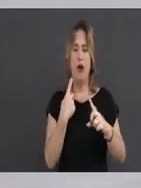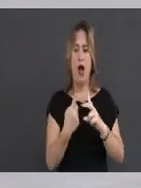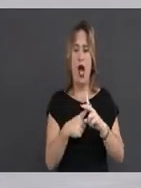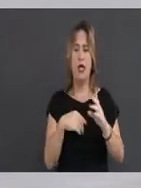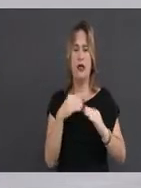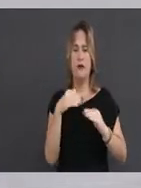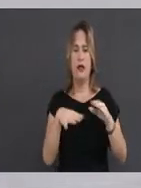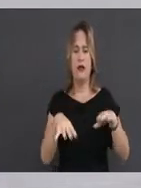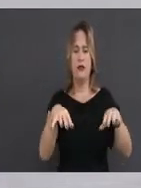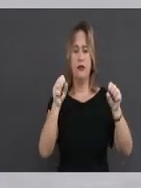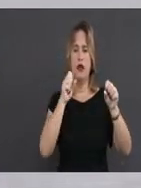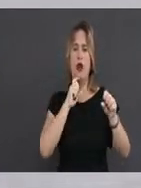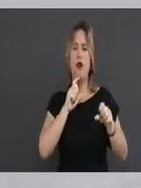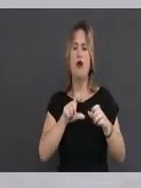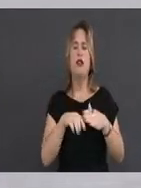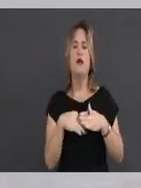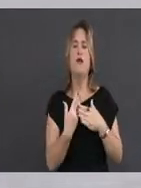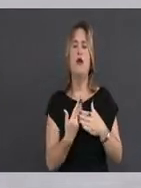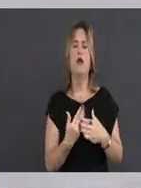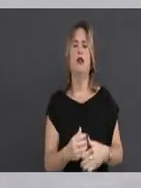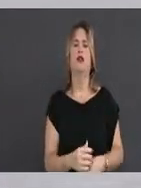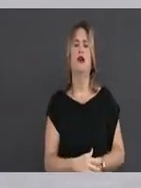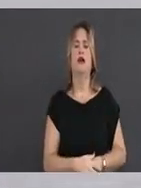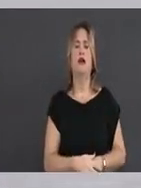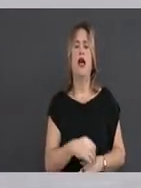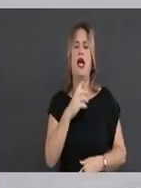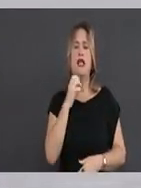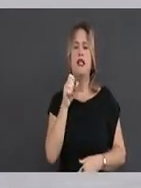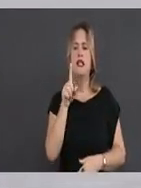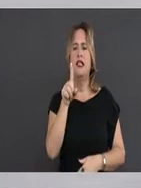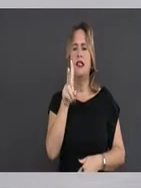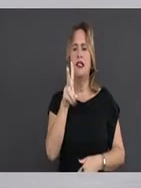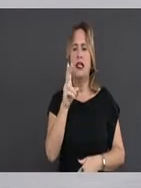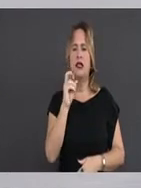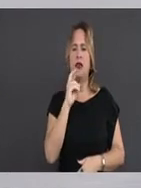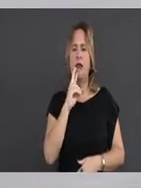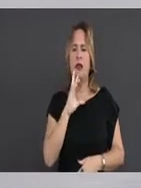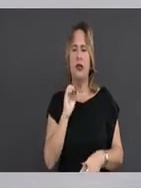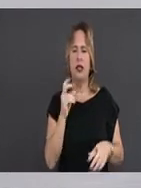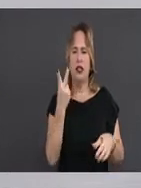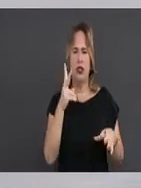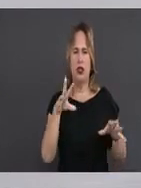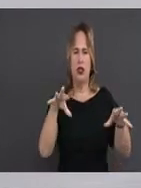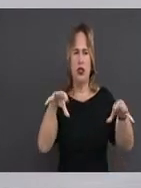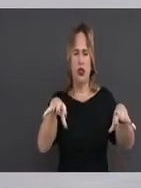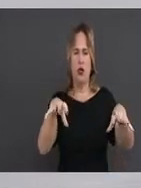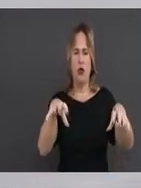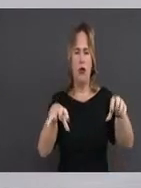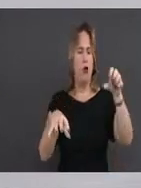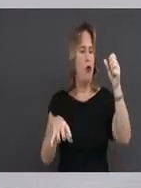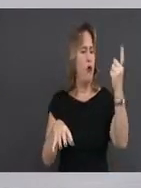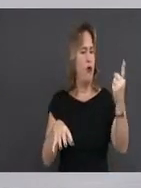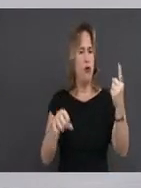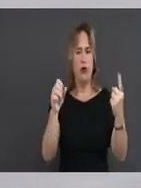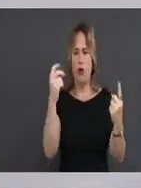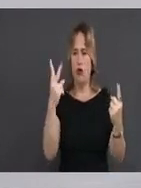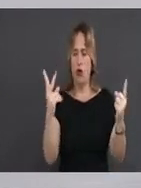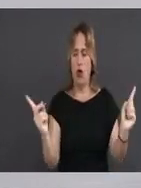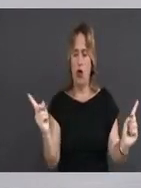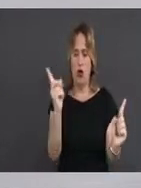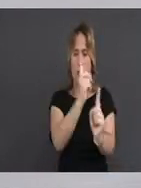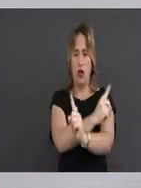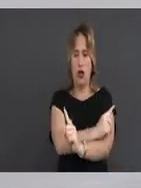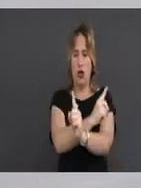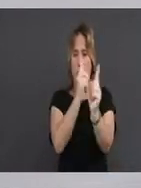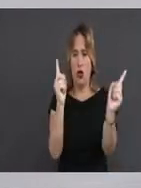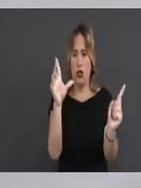retirar en los últimos días, que llegamos hasta 120 megawatts a retirar, nosotros tenemos dos bloques, bloque 1 y bloque 2, que rotan cada 5